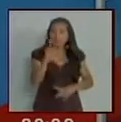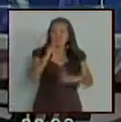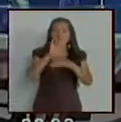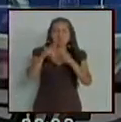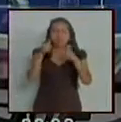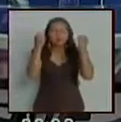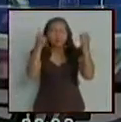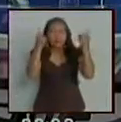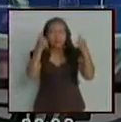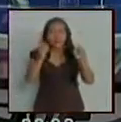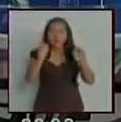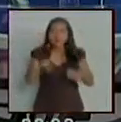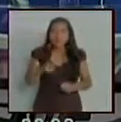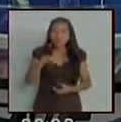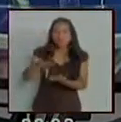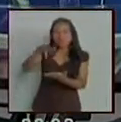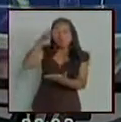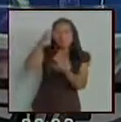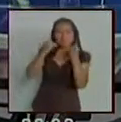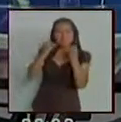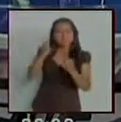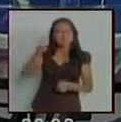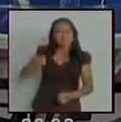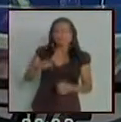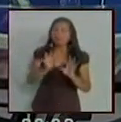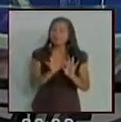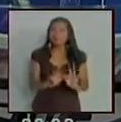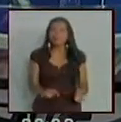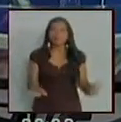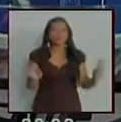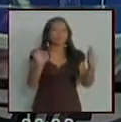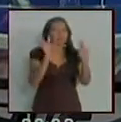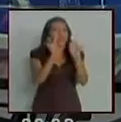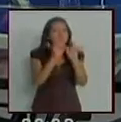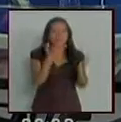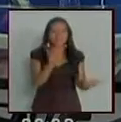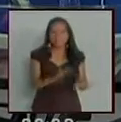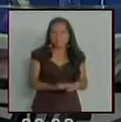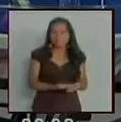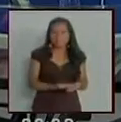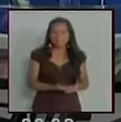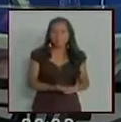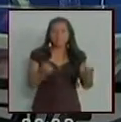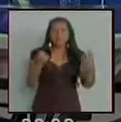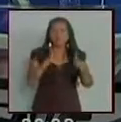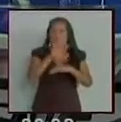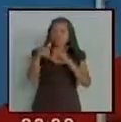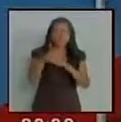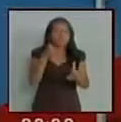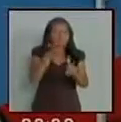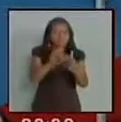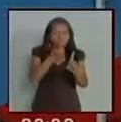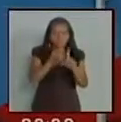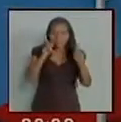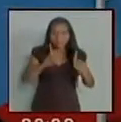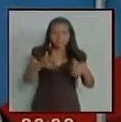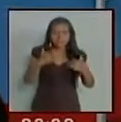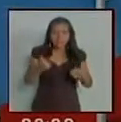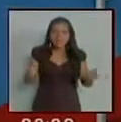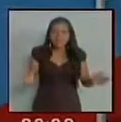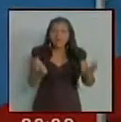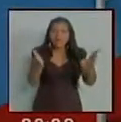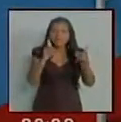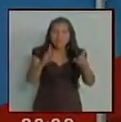sentir que también tienen el derecho de informarse y demás, es una cosa muy importante. Por eso, además de poner todo nuestro empeño en hacer que